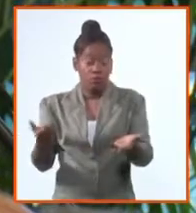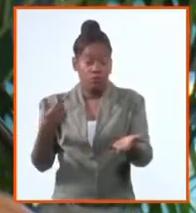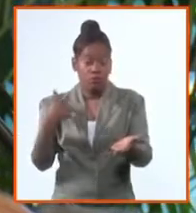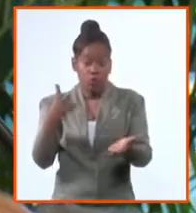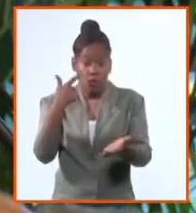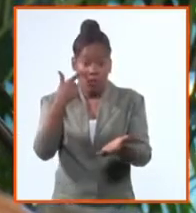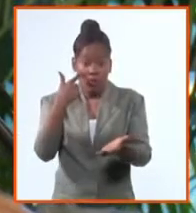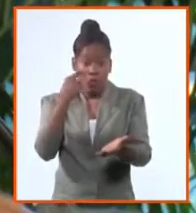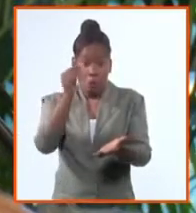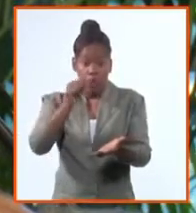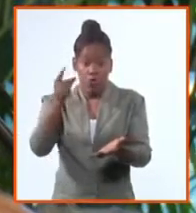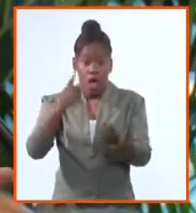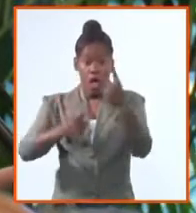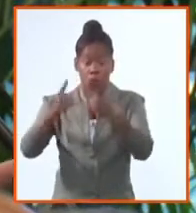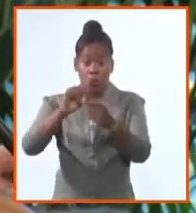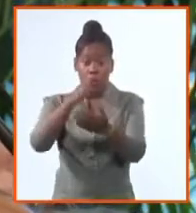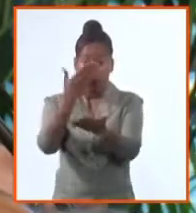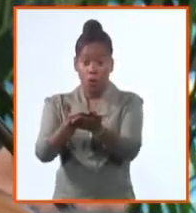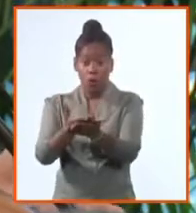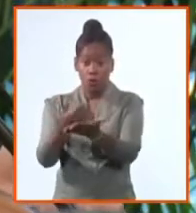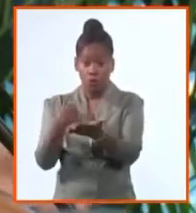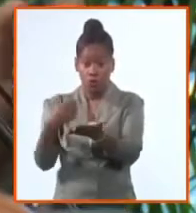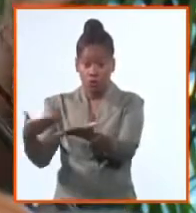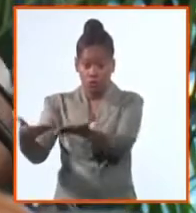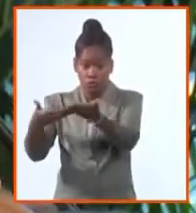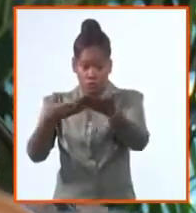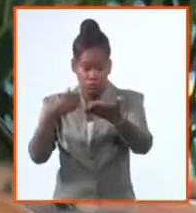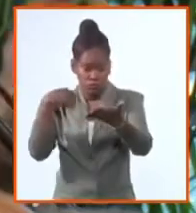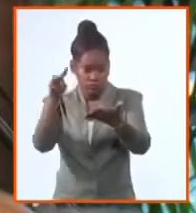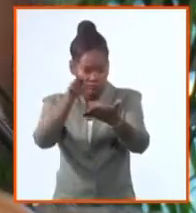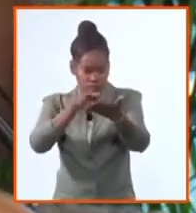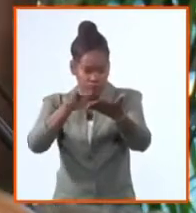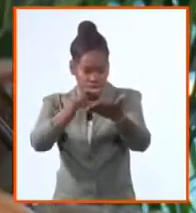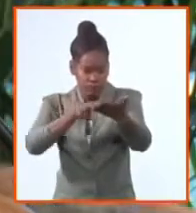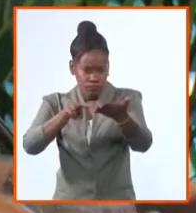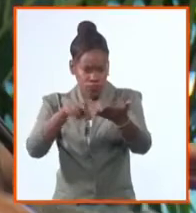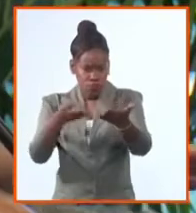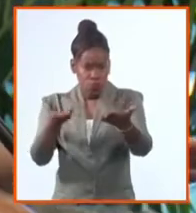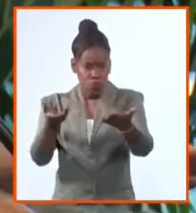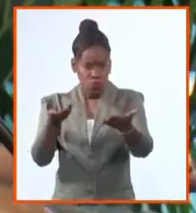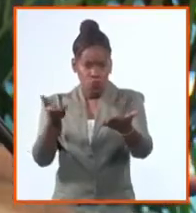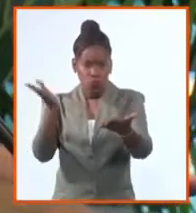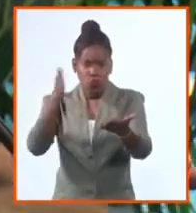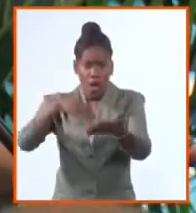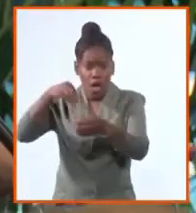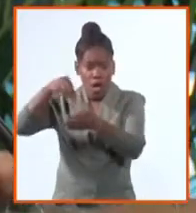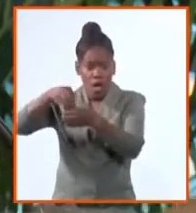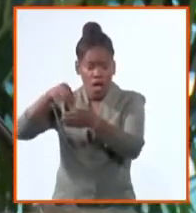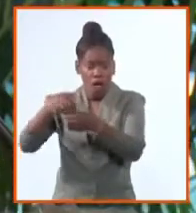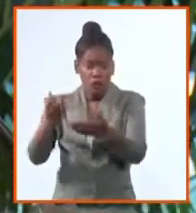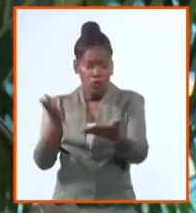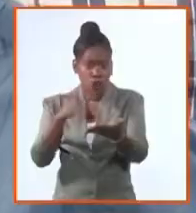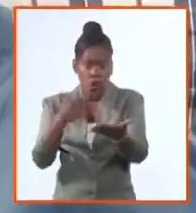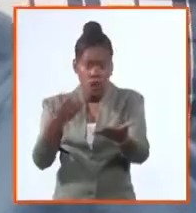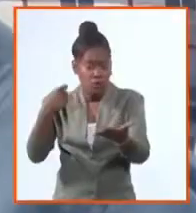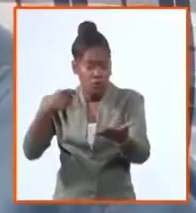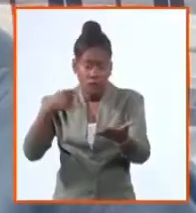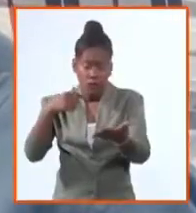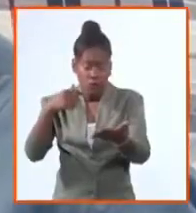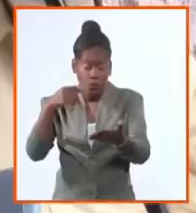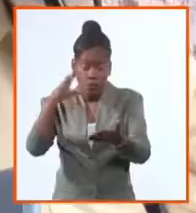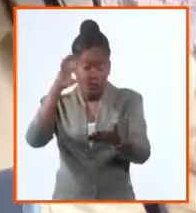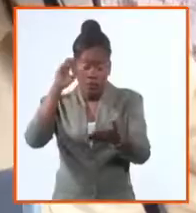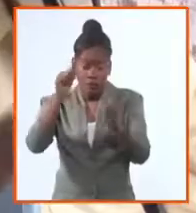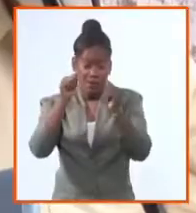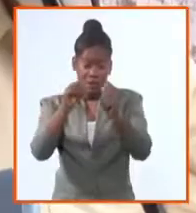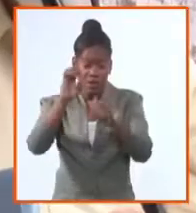incluso, digo, propuestas elevadas oficialmente. Es decir, tenemos que profundizar en la economía política y en los conocimientos de la realidad cubana. Esa es la